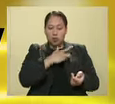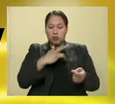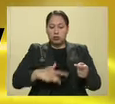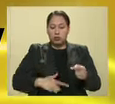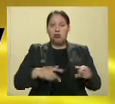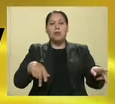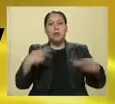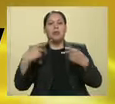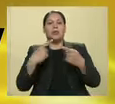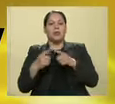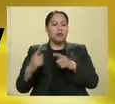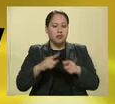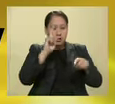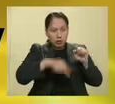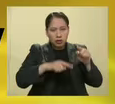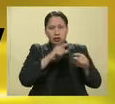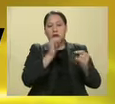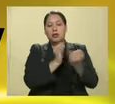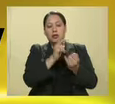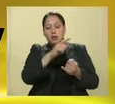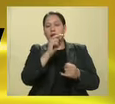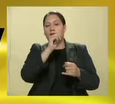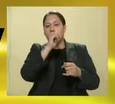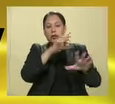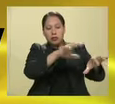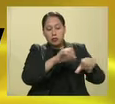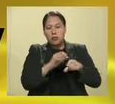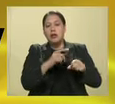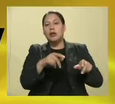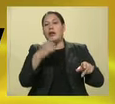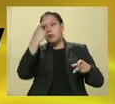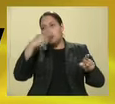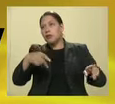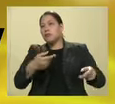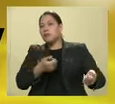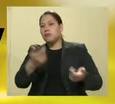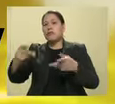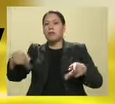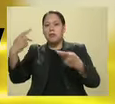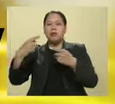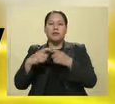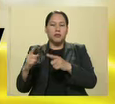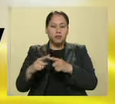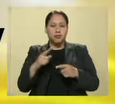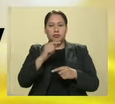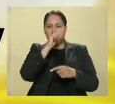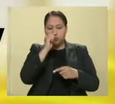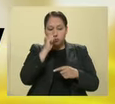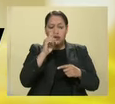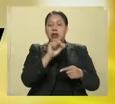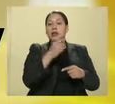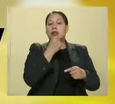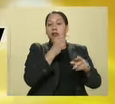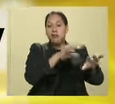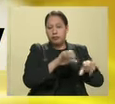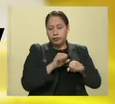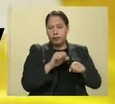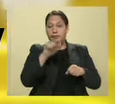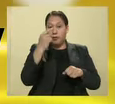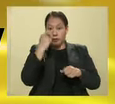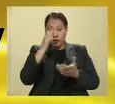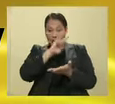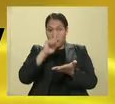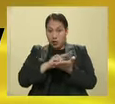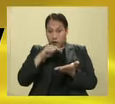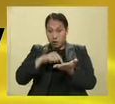más la sustracción y la sustracción y la retención de menores. Nos dice, aquí pongan mucha atención